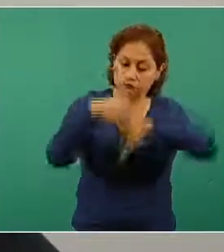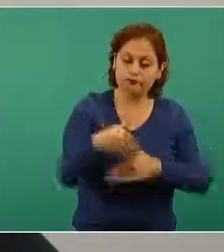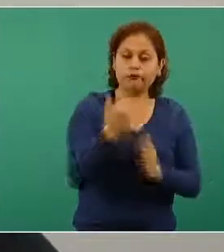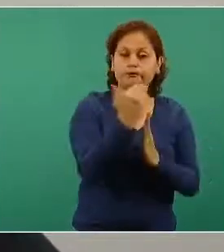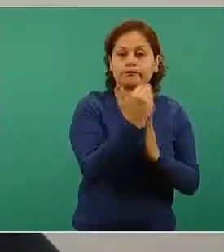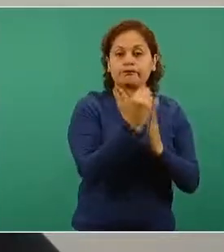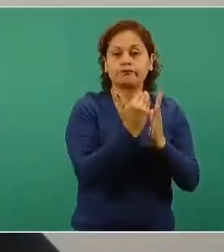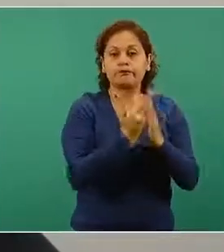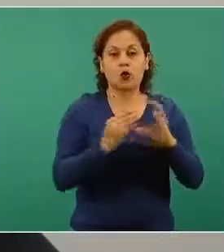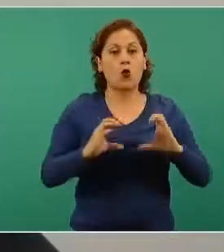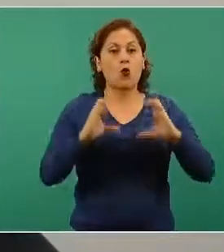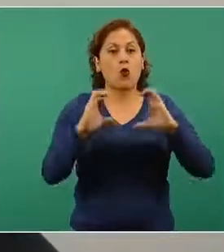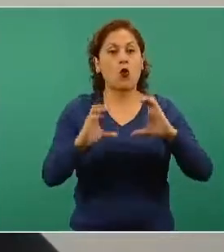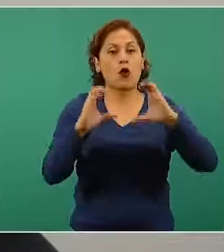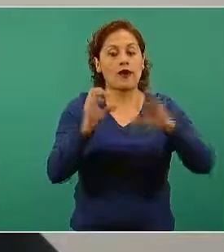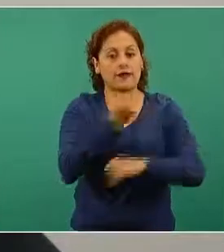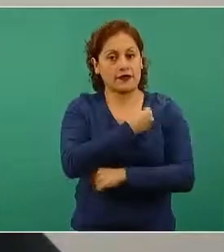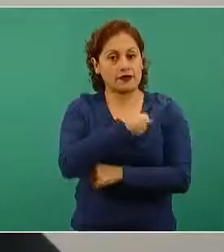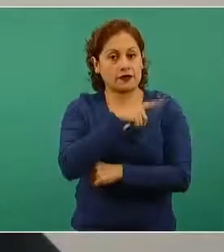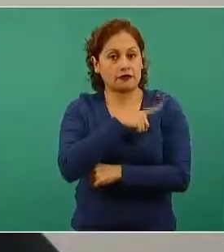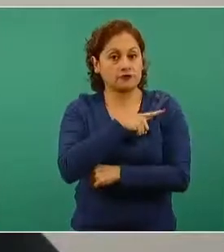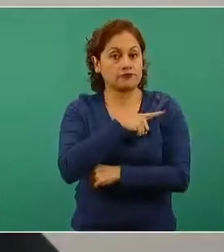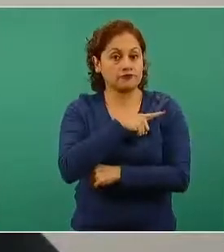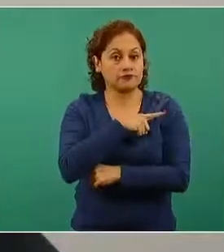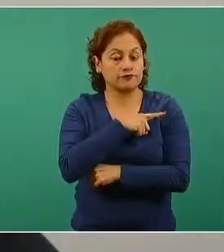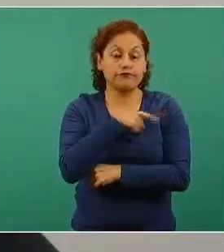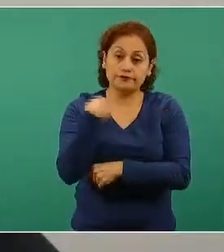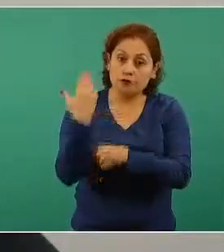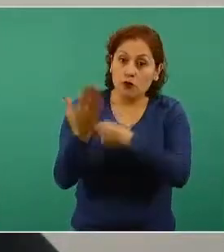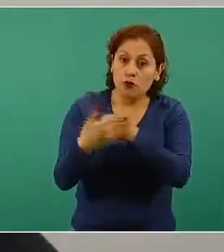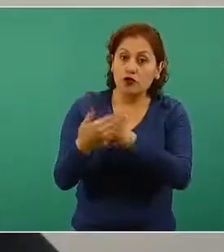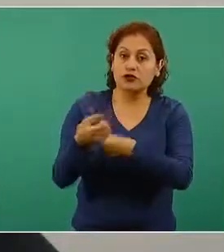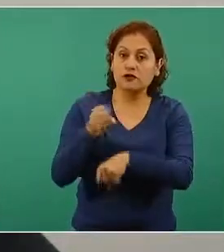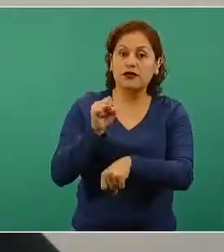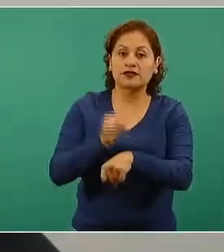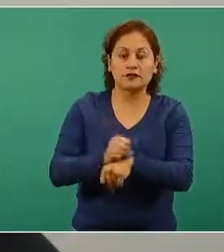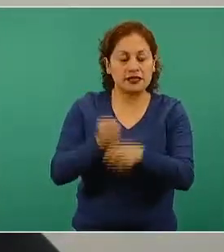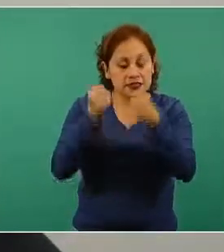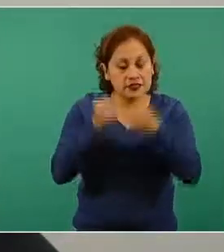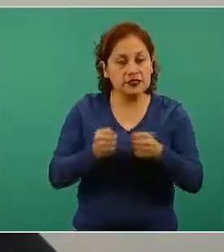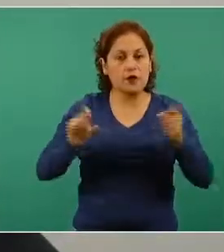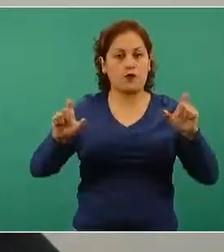seguro podremos ver que en siguientes semanas tengamos todavía reducción de